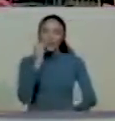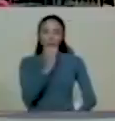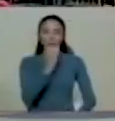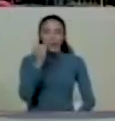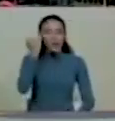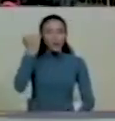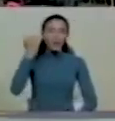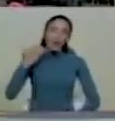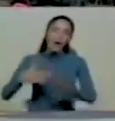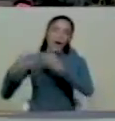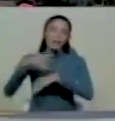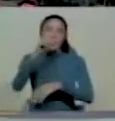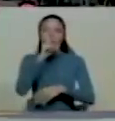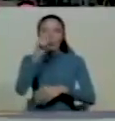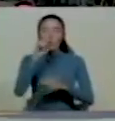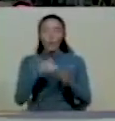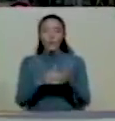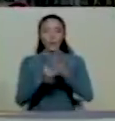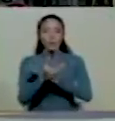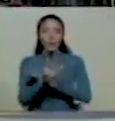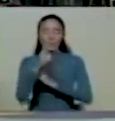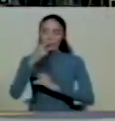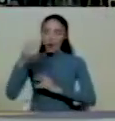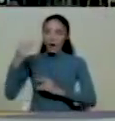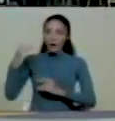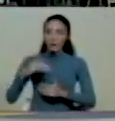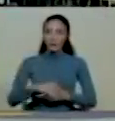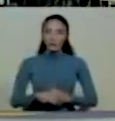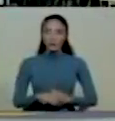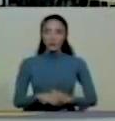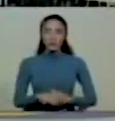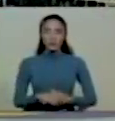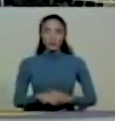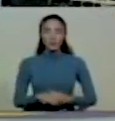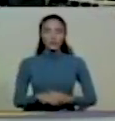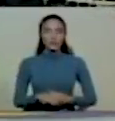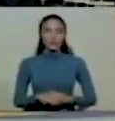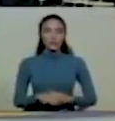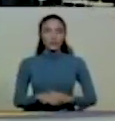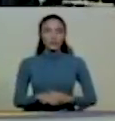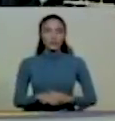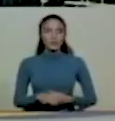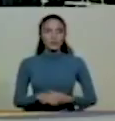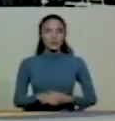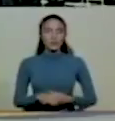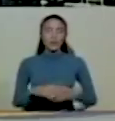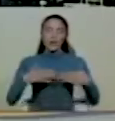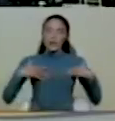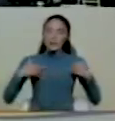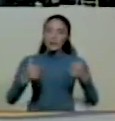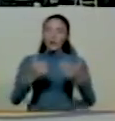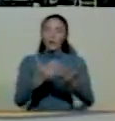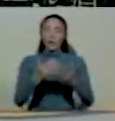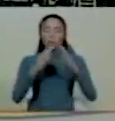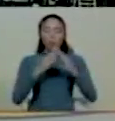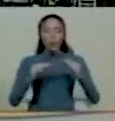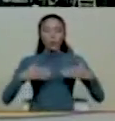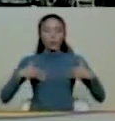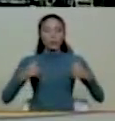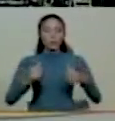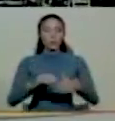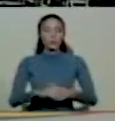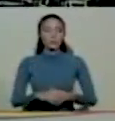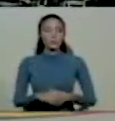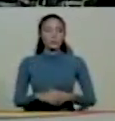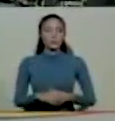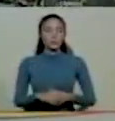iniciamos en el año 2003 la construcción de un sistema público de salud universal, gratuita,